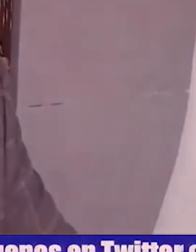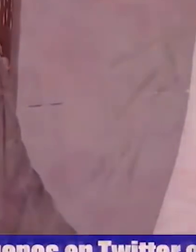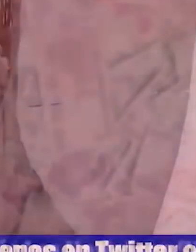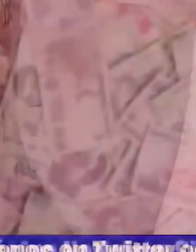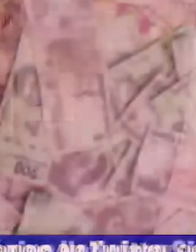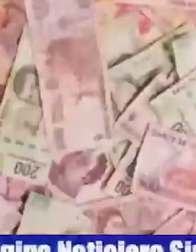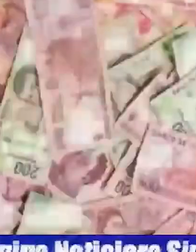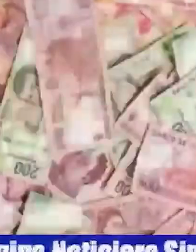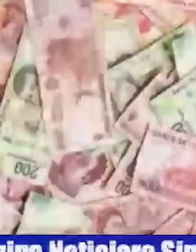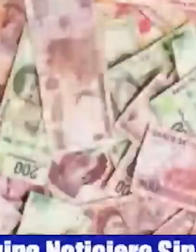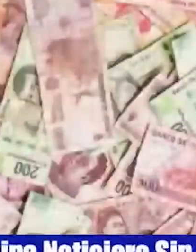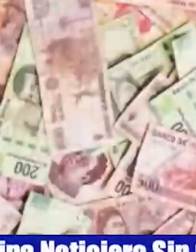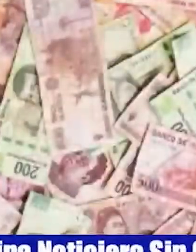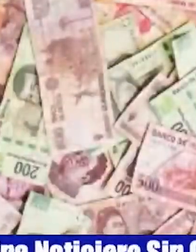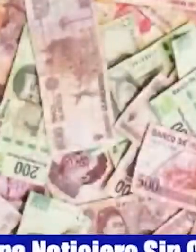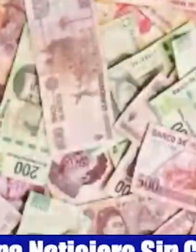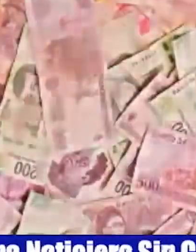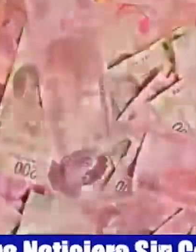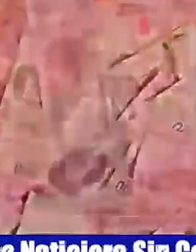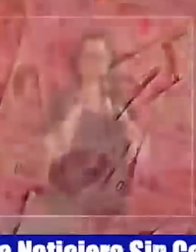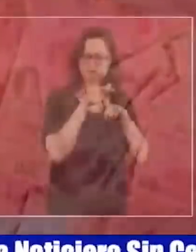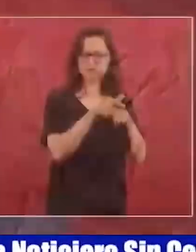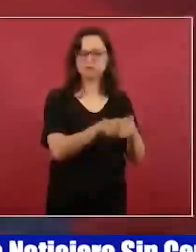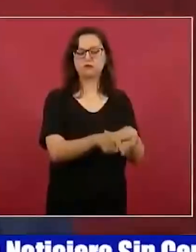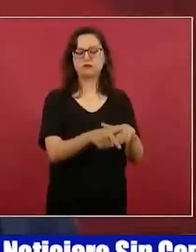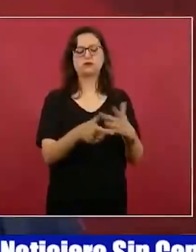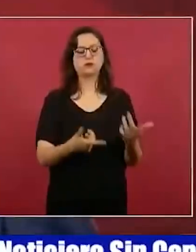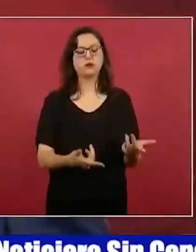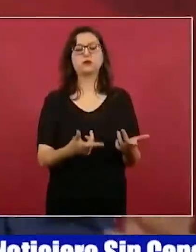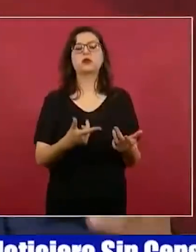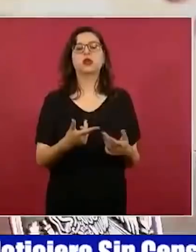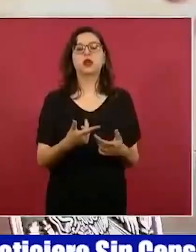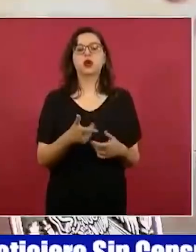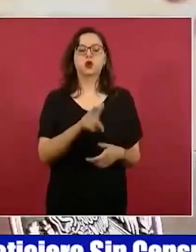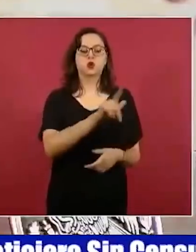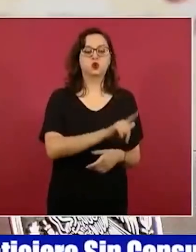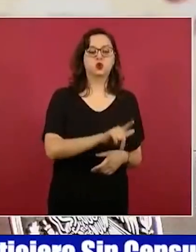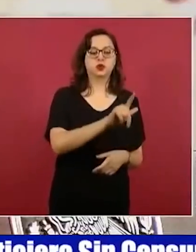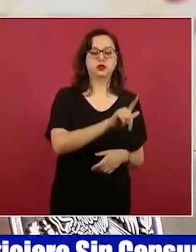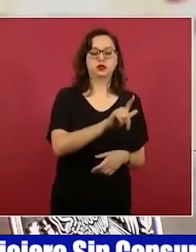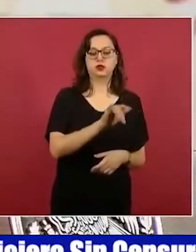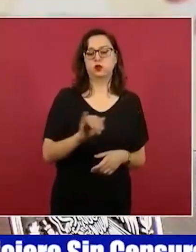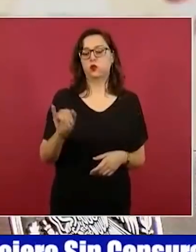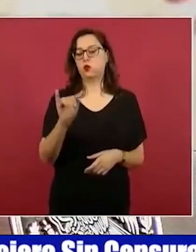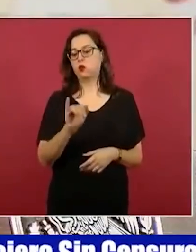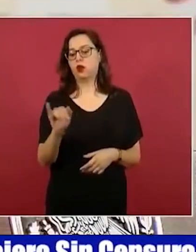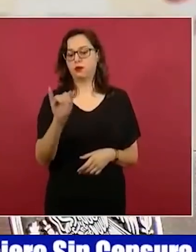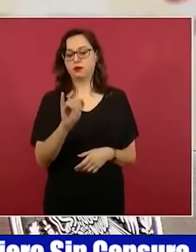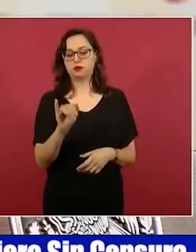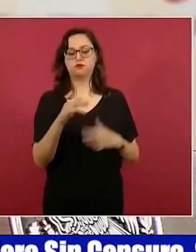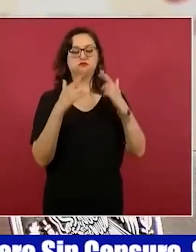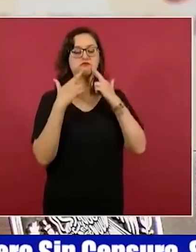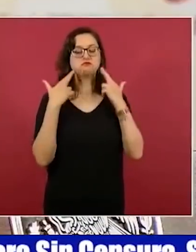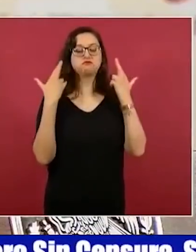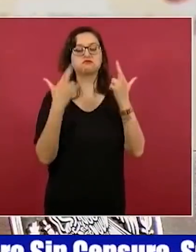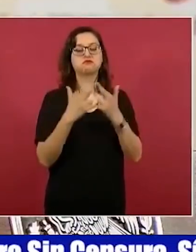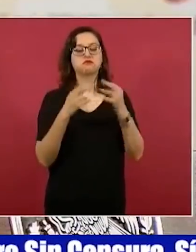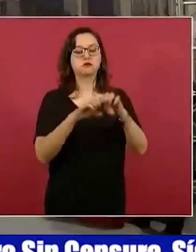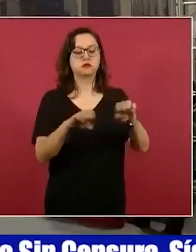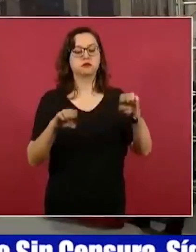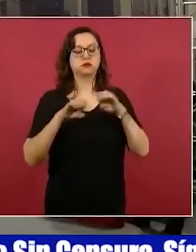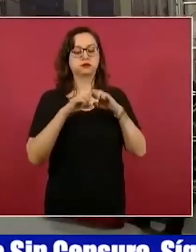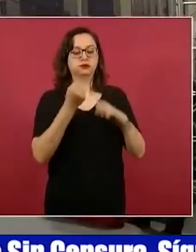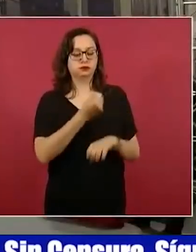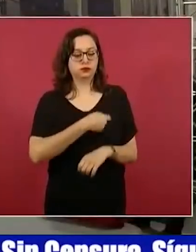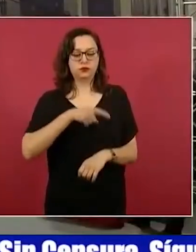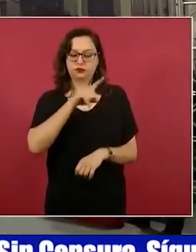presidente López Obrador en la mañanera es algo que dice, lo posiciona. Por más que le metan dinero a